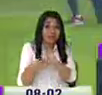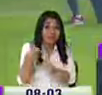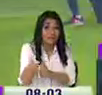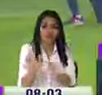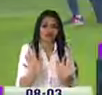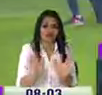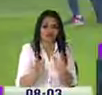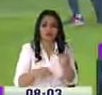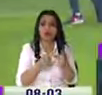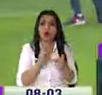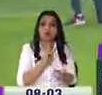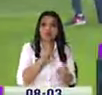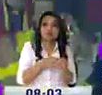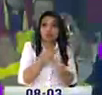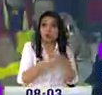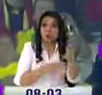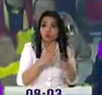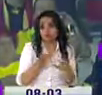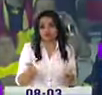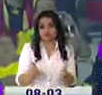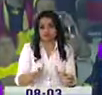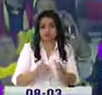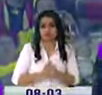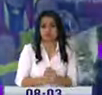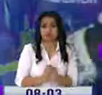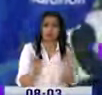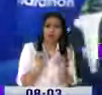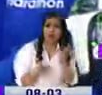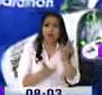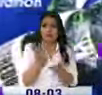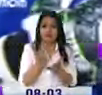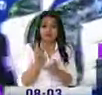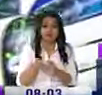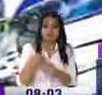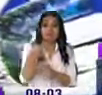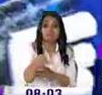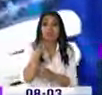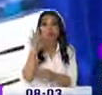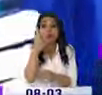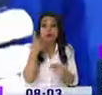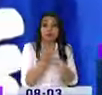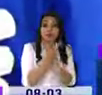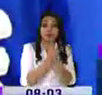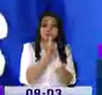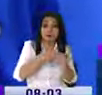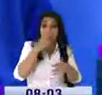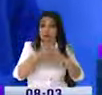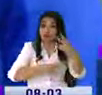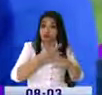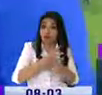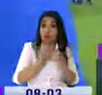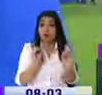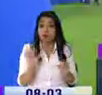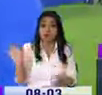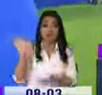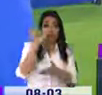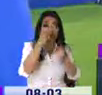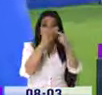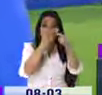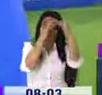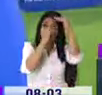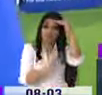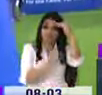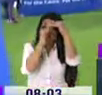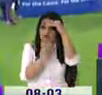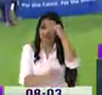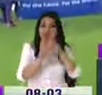aún, un cupo directo. Ya no se juega opciones de sumar un cuarto mundial a la historia tricolor. Ya no juega porque su nombre aparezca entre las 32 selecciones